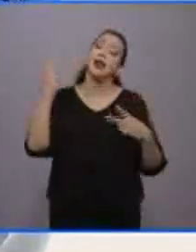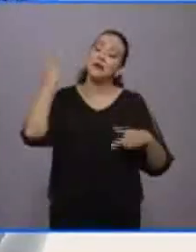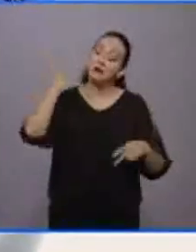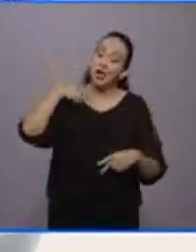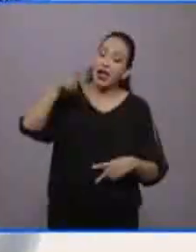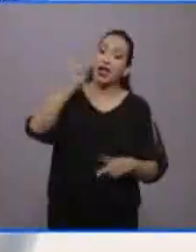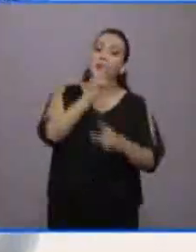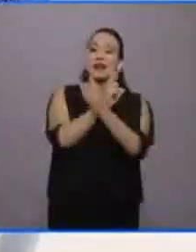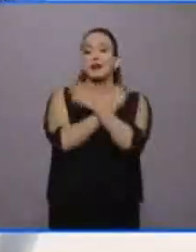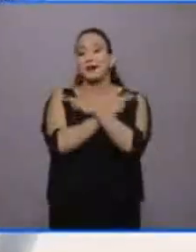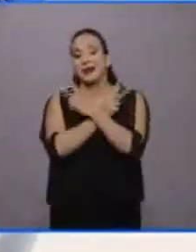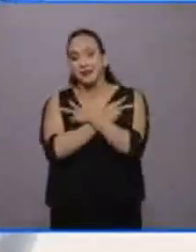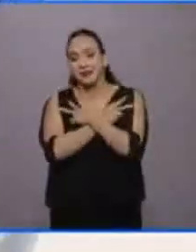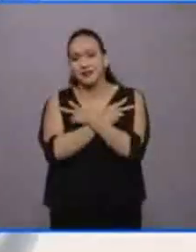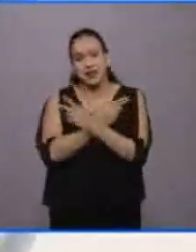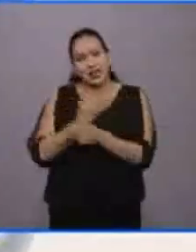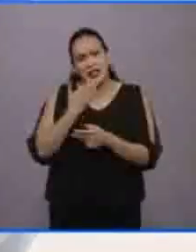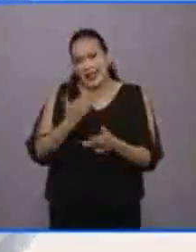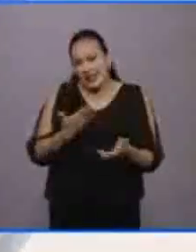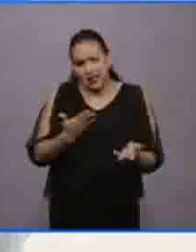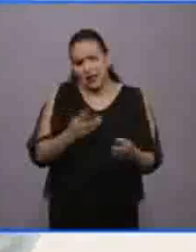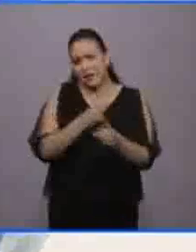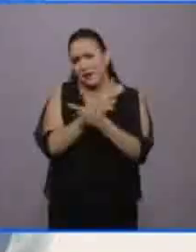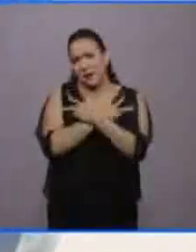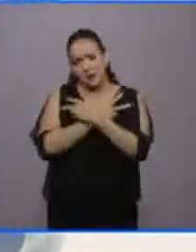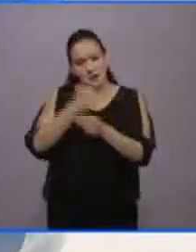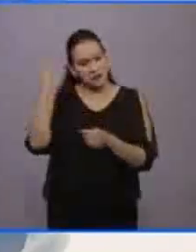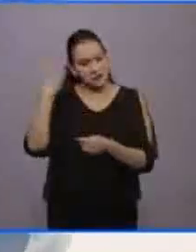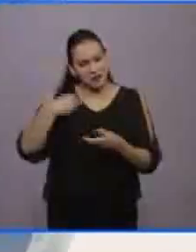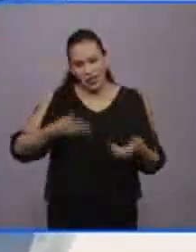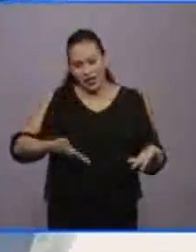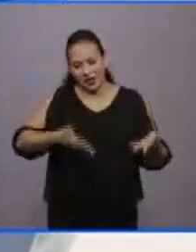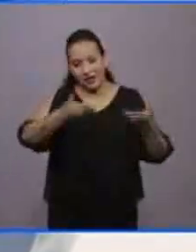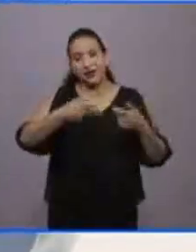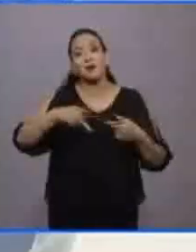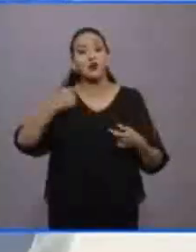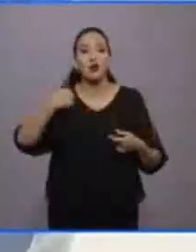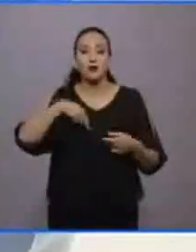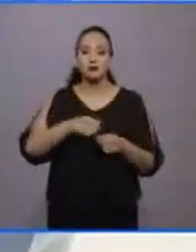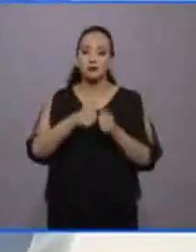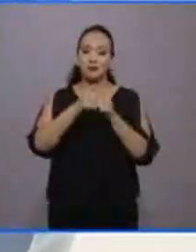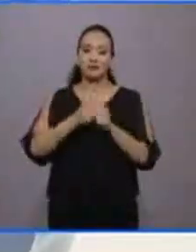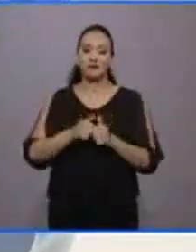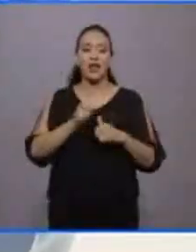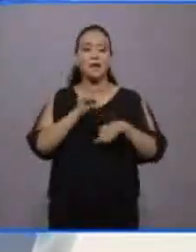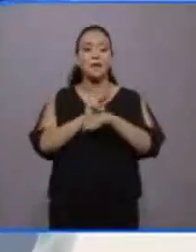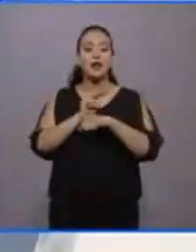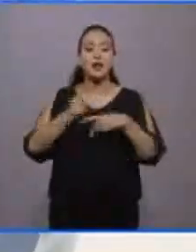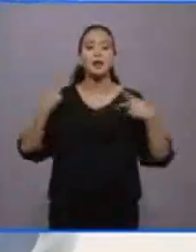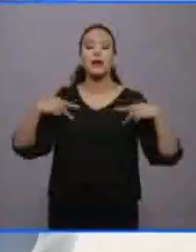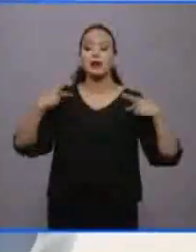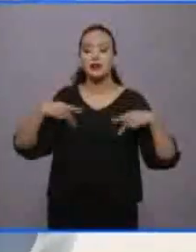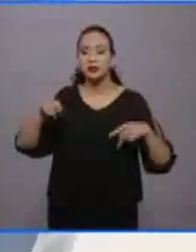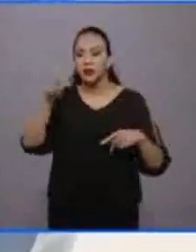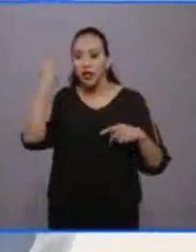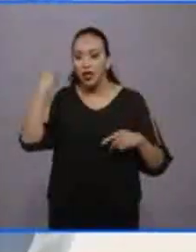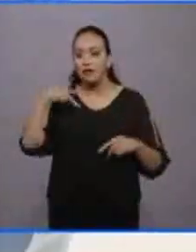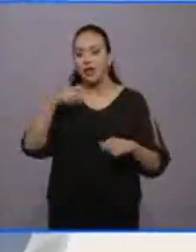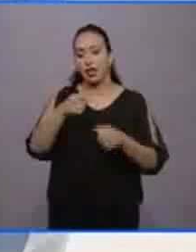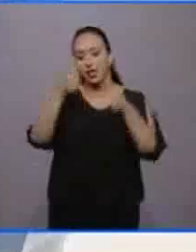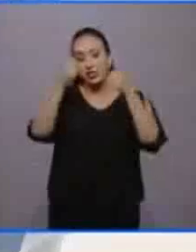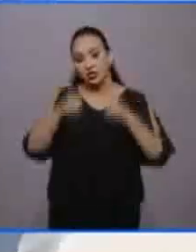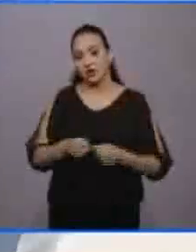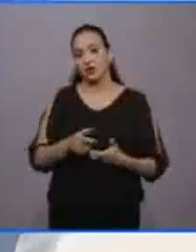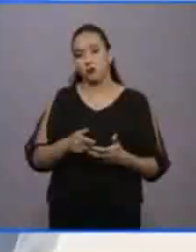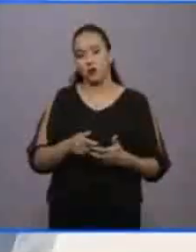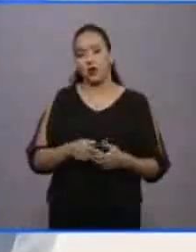muy bueno que también lo disfruten en el lugar que están, pero la mayoría optamos por salir, lo hagan de forma segura. Que cuente con una